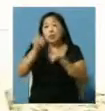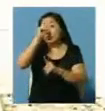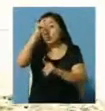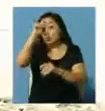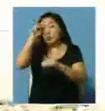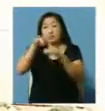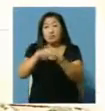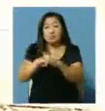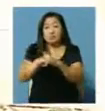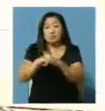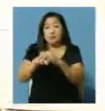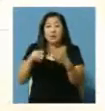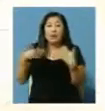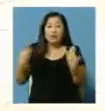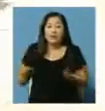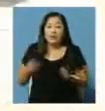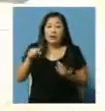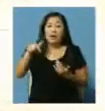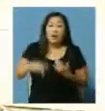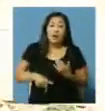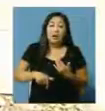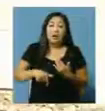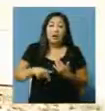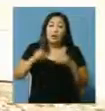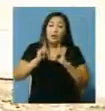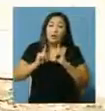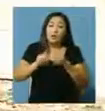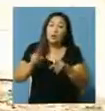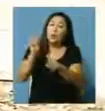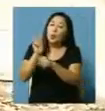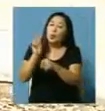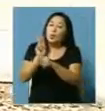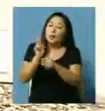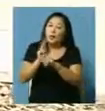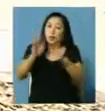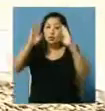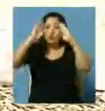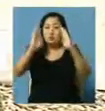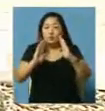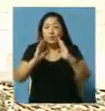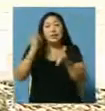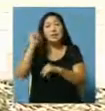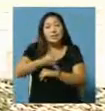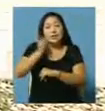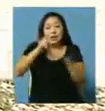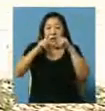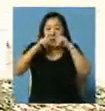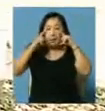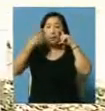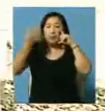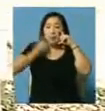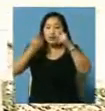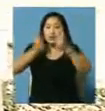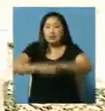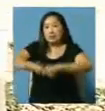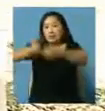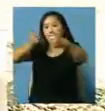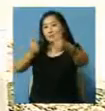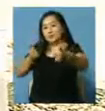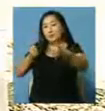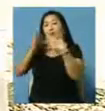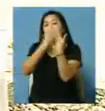nuevamente pacientes. Así que por el momento, seguir con las mismas guardias altas, de tener el uso correcto del barbijo, el distanciamiento